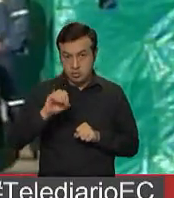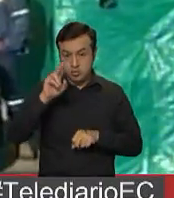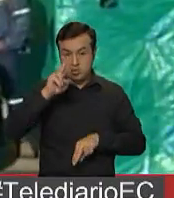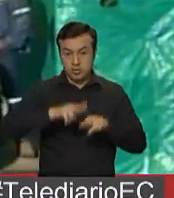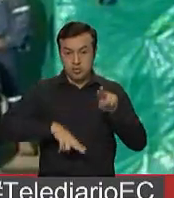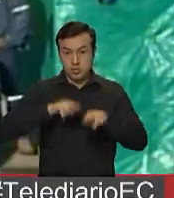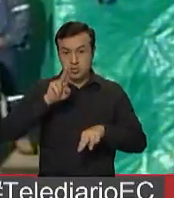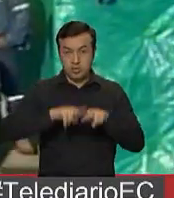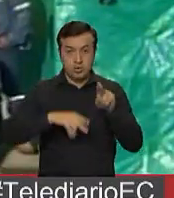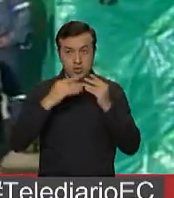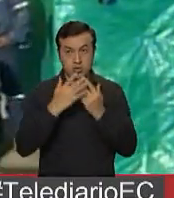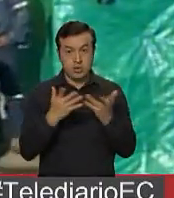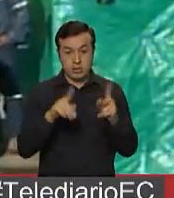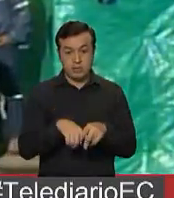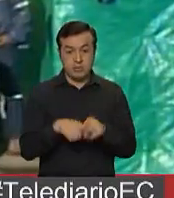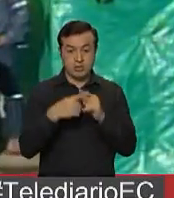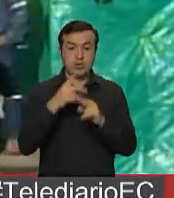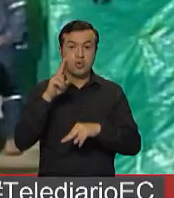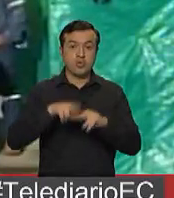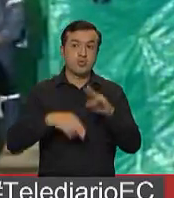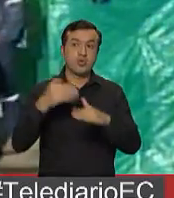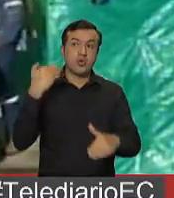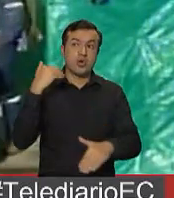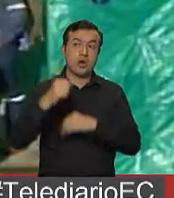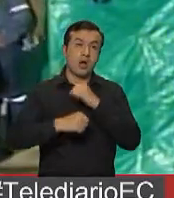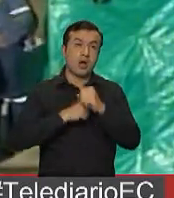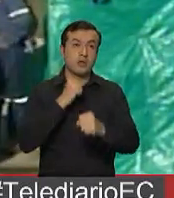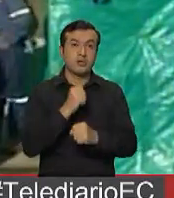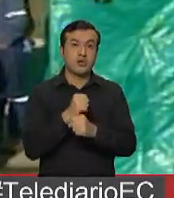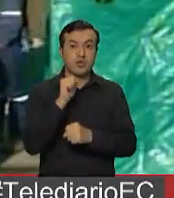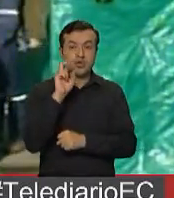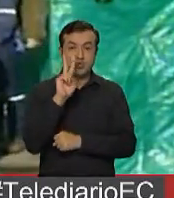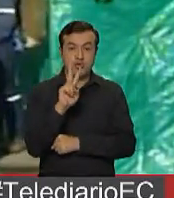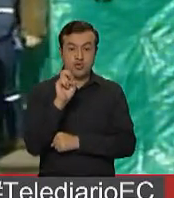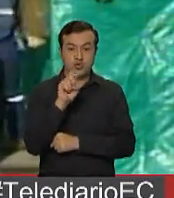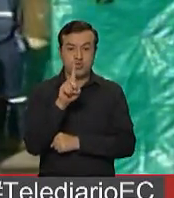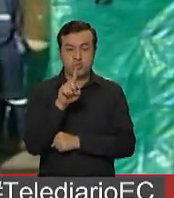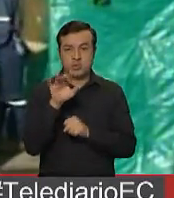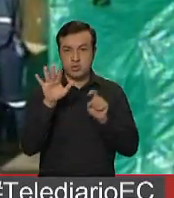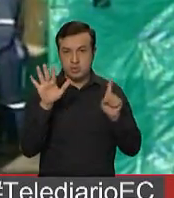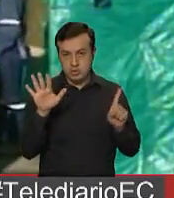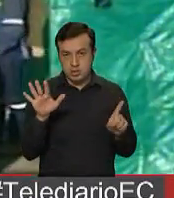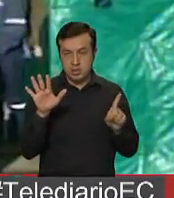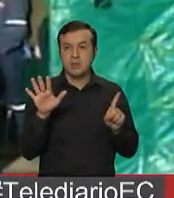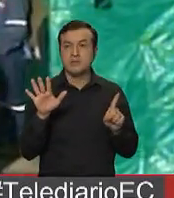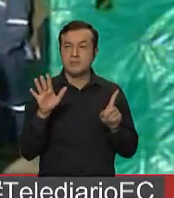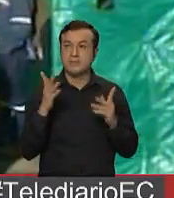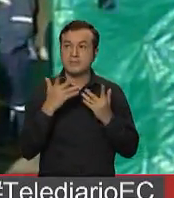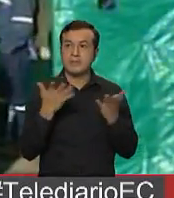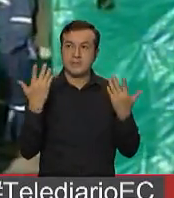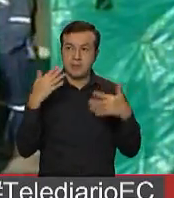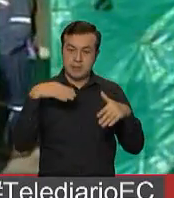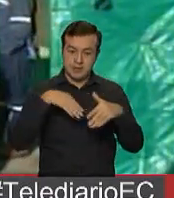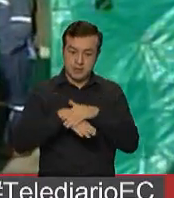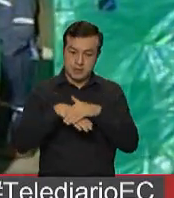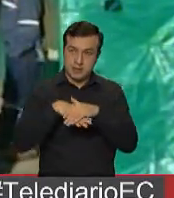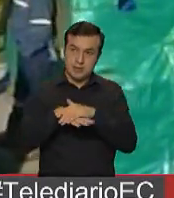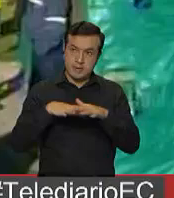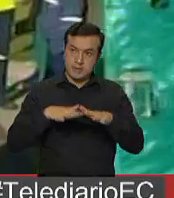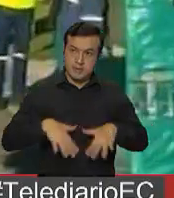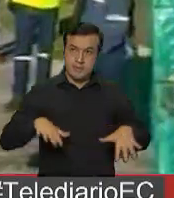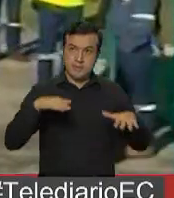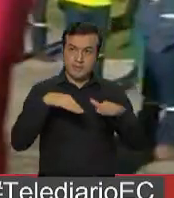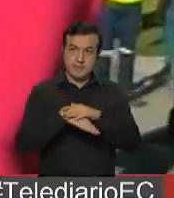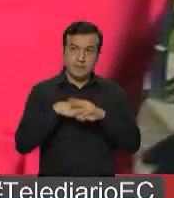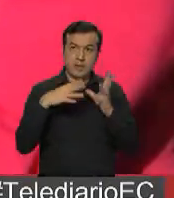esta obra, que inició su construcción en el 2016. y justamente estamos al ingreso donde